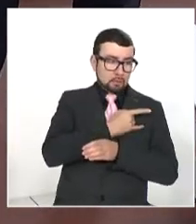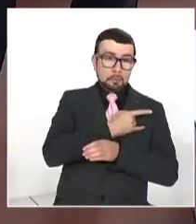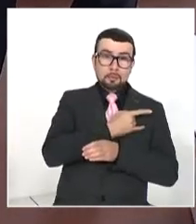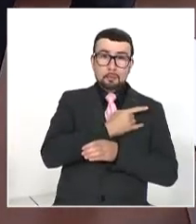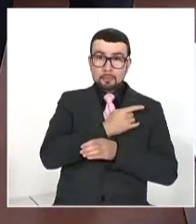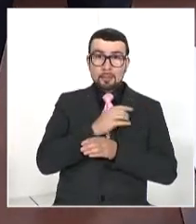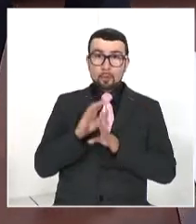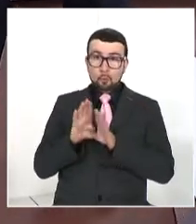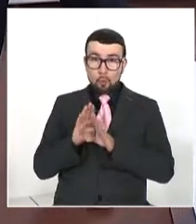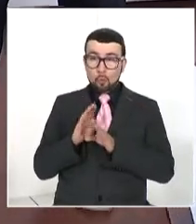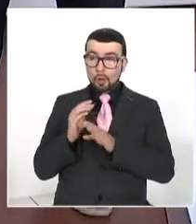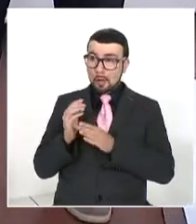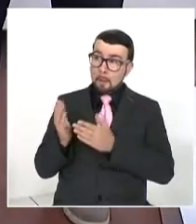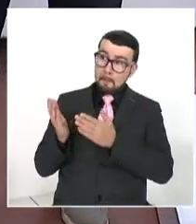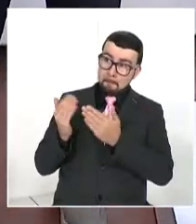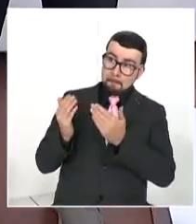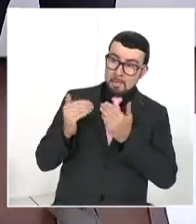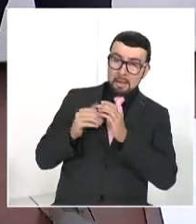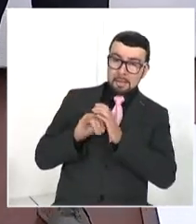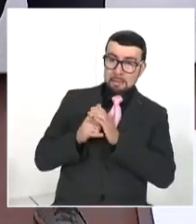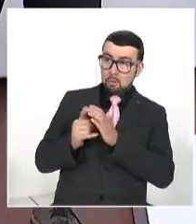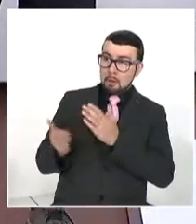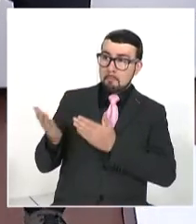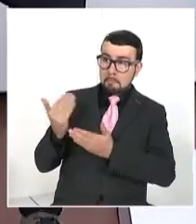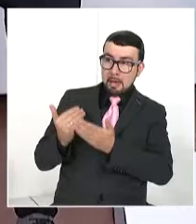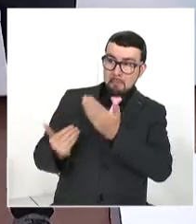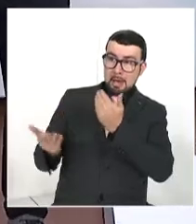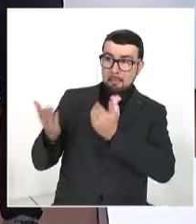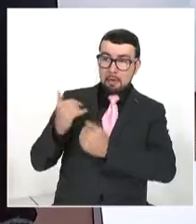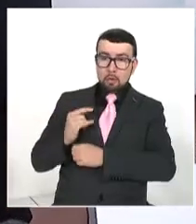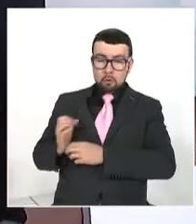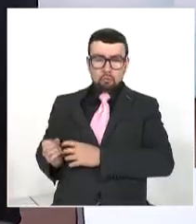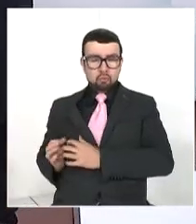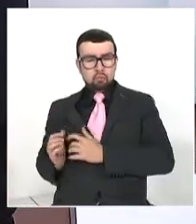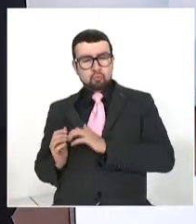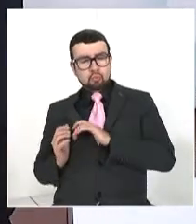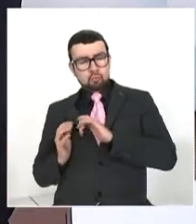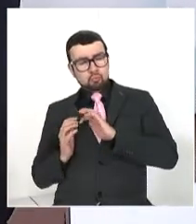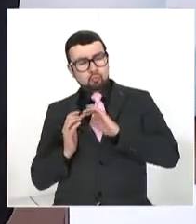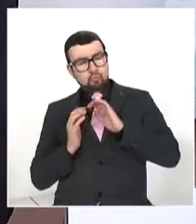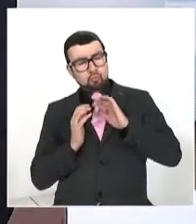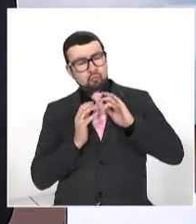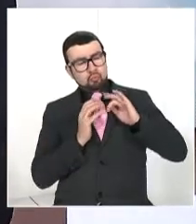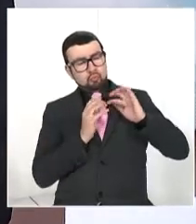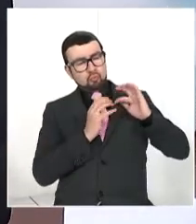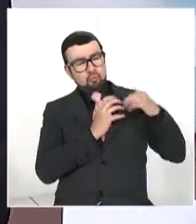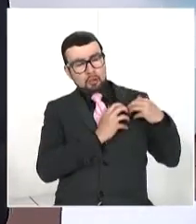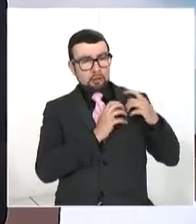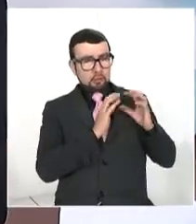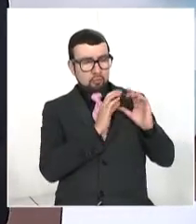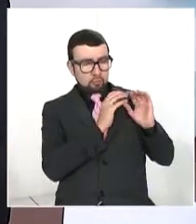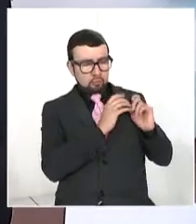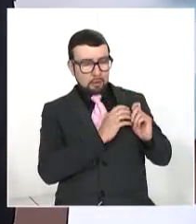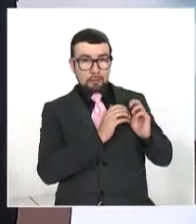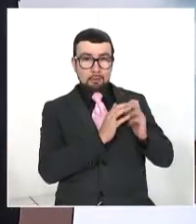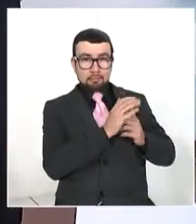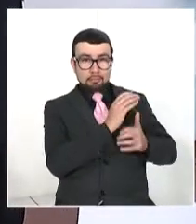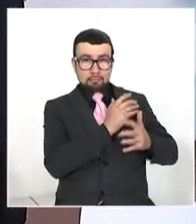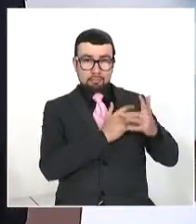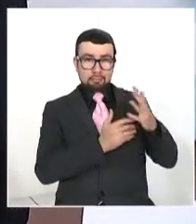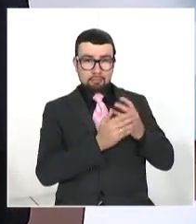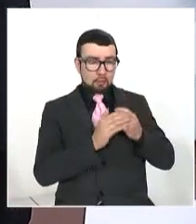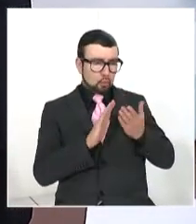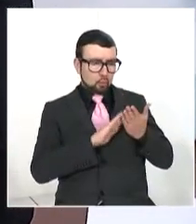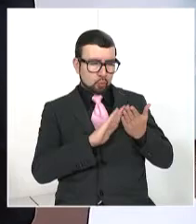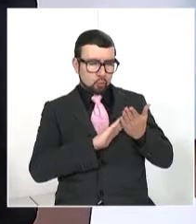es como decirle vengan células, vengan más, y al estimular y generar que haya mayor número de células, y también a estimular